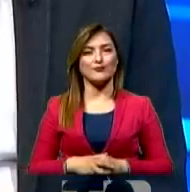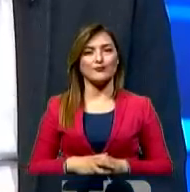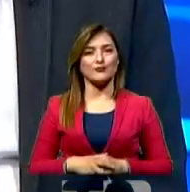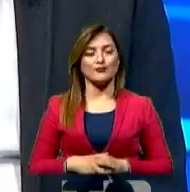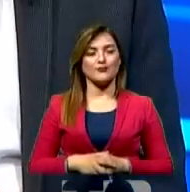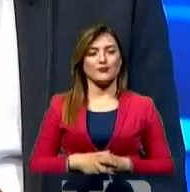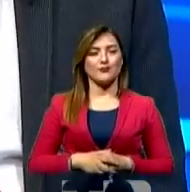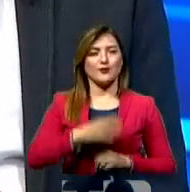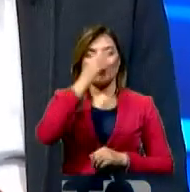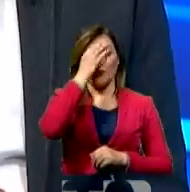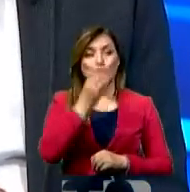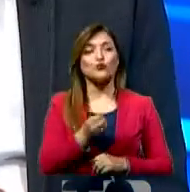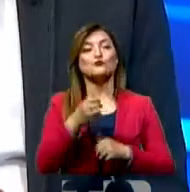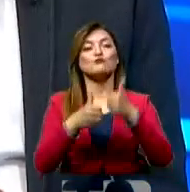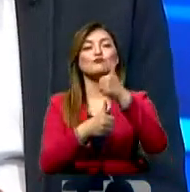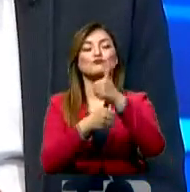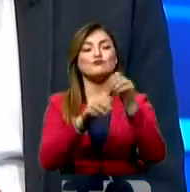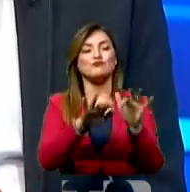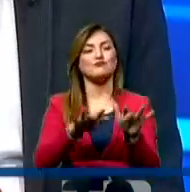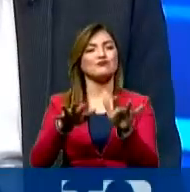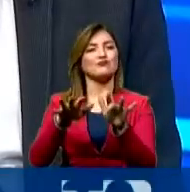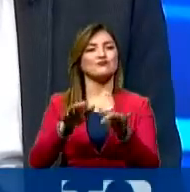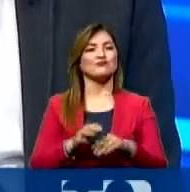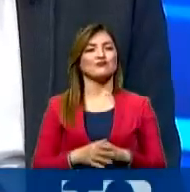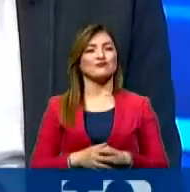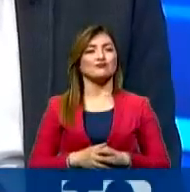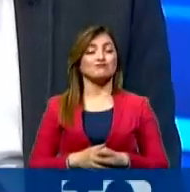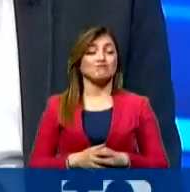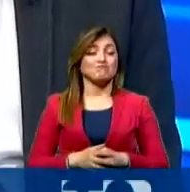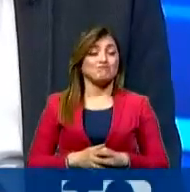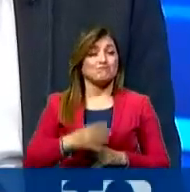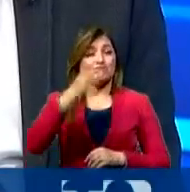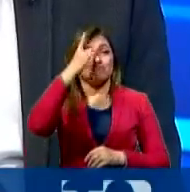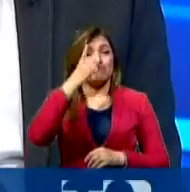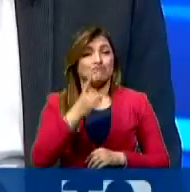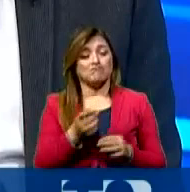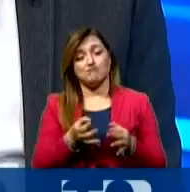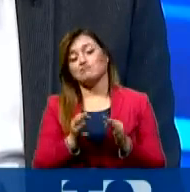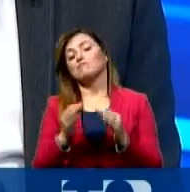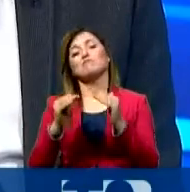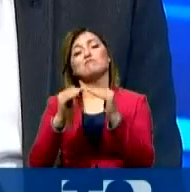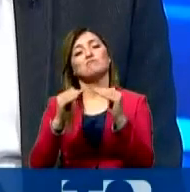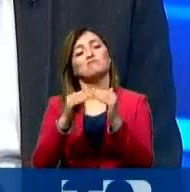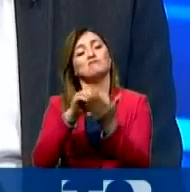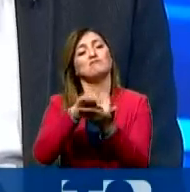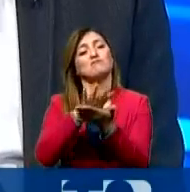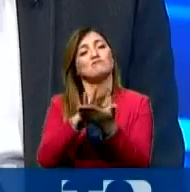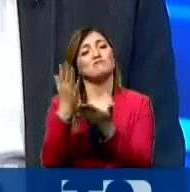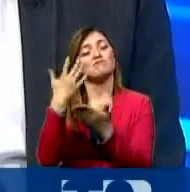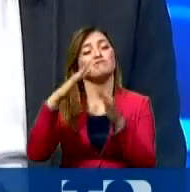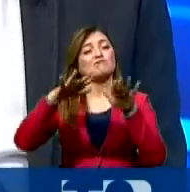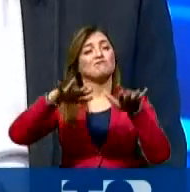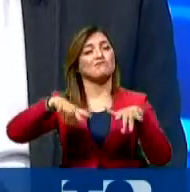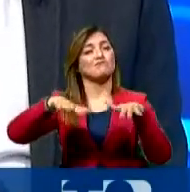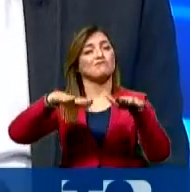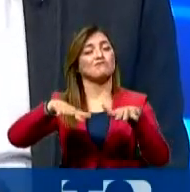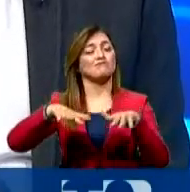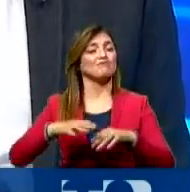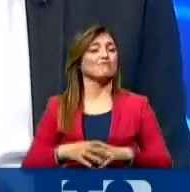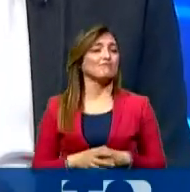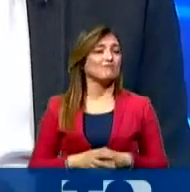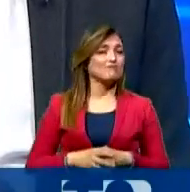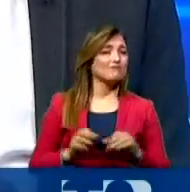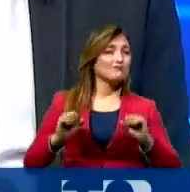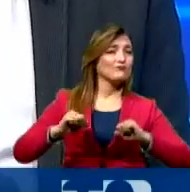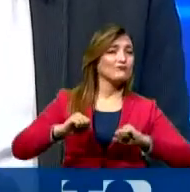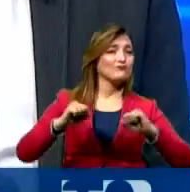subsecretario. Entonces, ¿son realmente viables esos mecanismos democráticos de los que usted habla cuando durante estos 10 meses una posibilidad del recurso de muerte cruzada